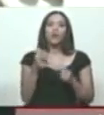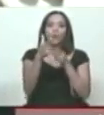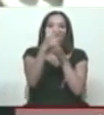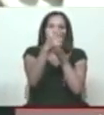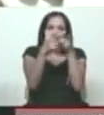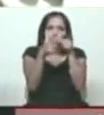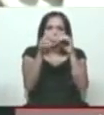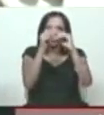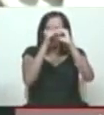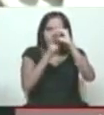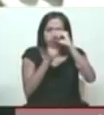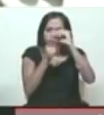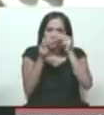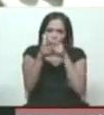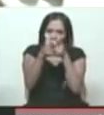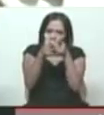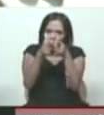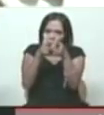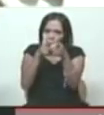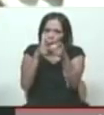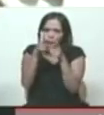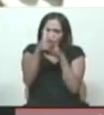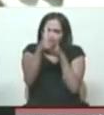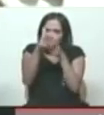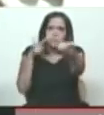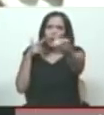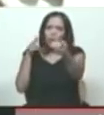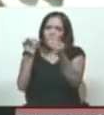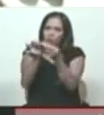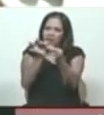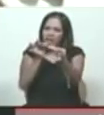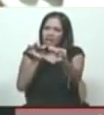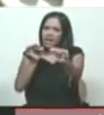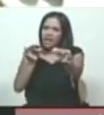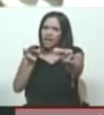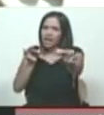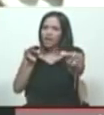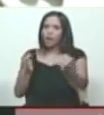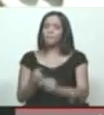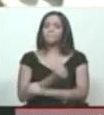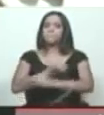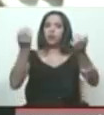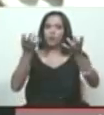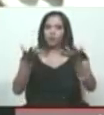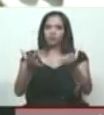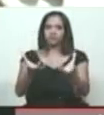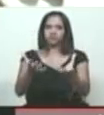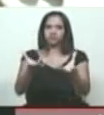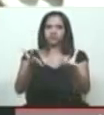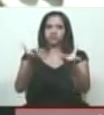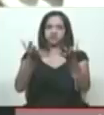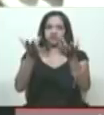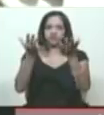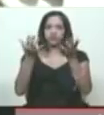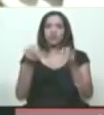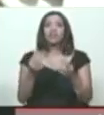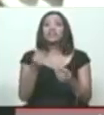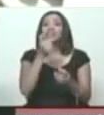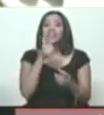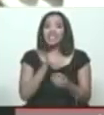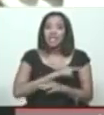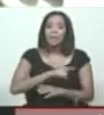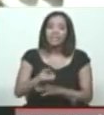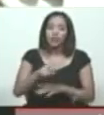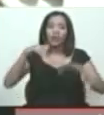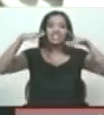un mercenario. Dispararon con un fusil de larga distancia. Y quien mandó a esta gente, quien lo mandó, el